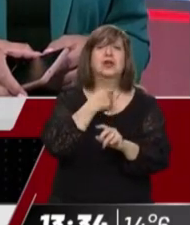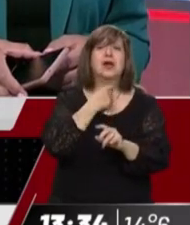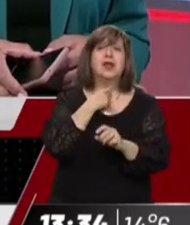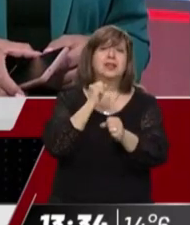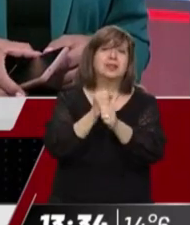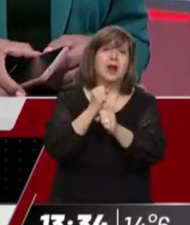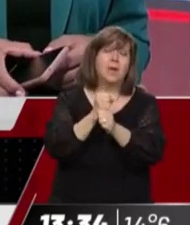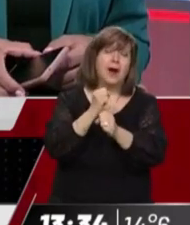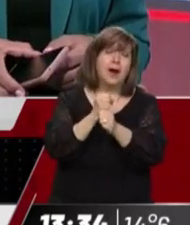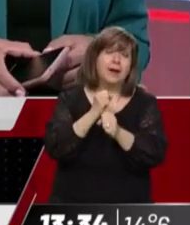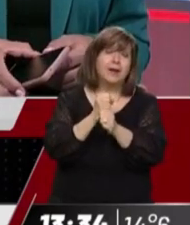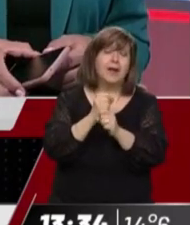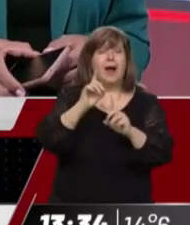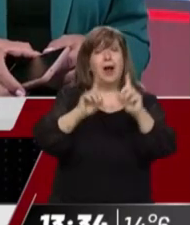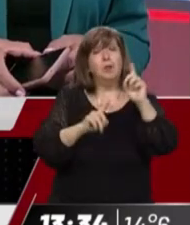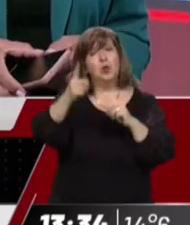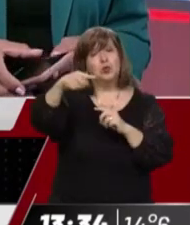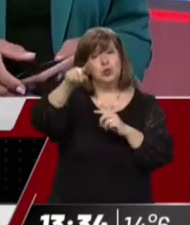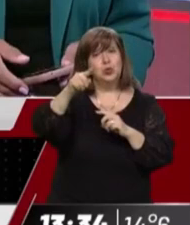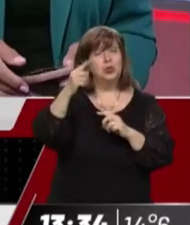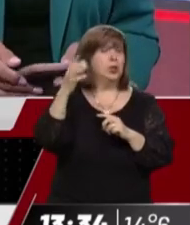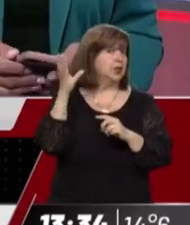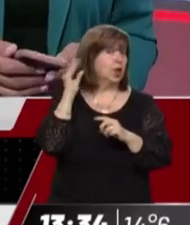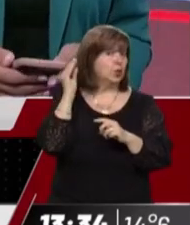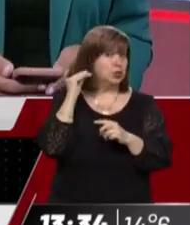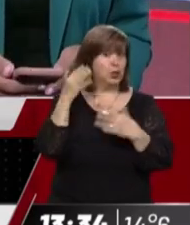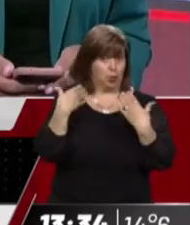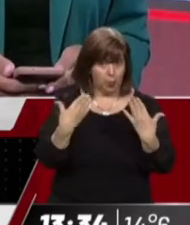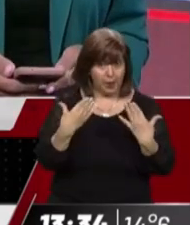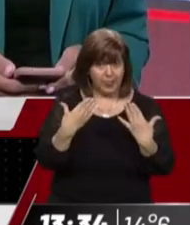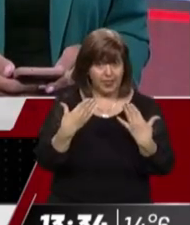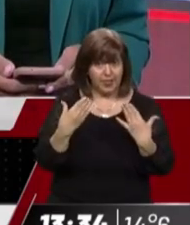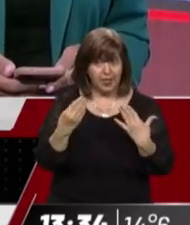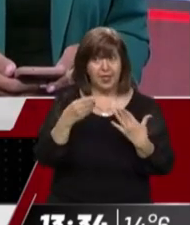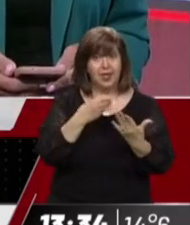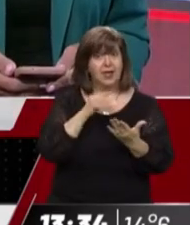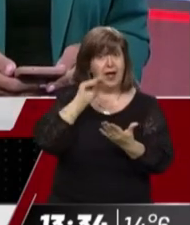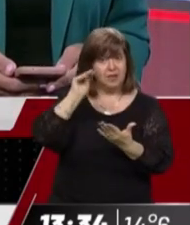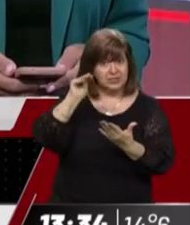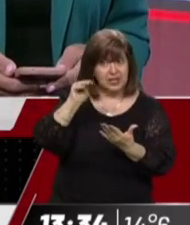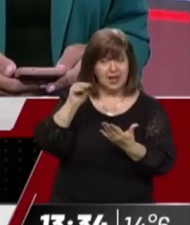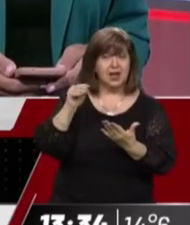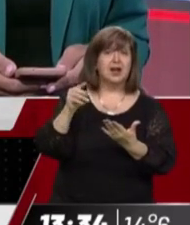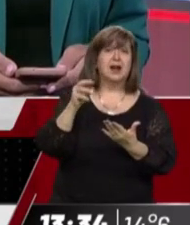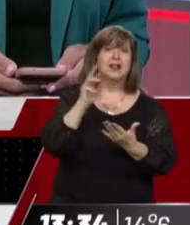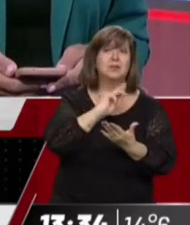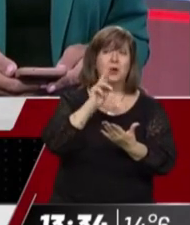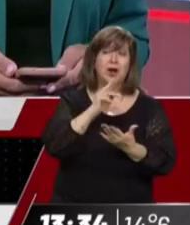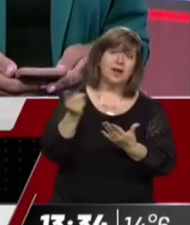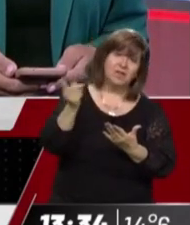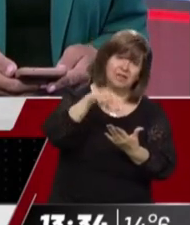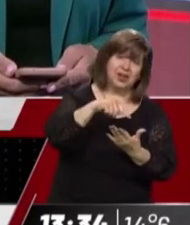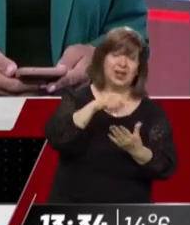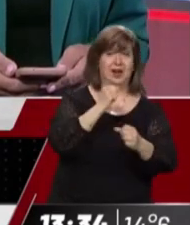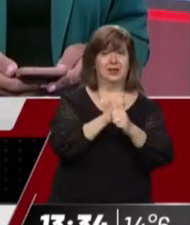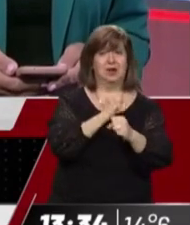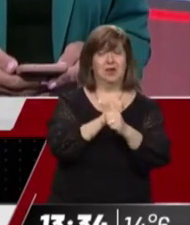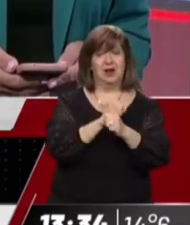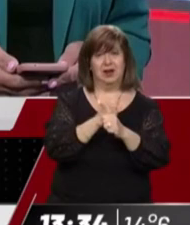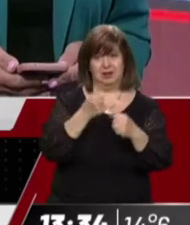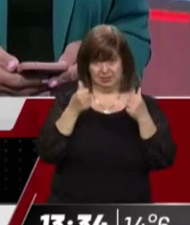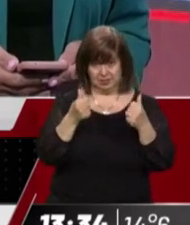Tal vez si hay una persona del otro lado que está viendo y puede viabilizar ese trabajo, bueno, va a ser muy